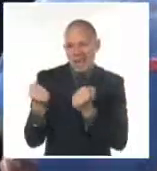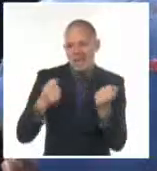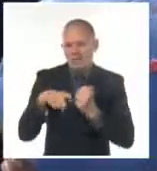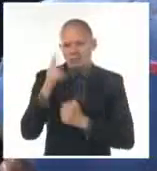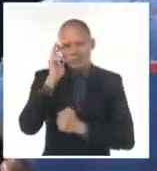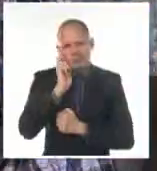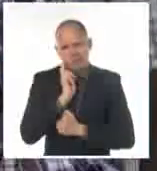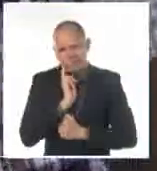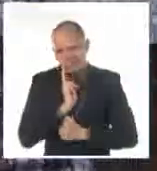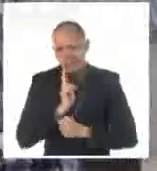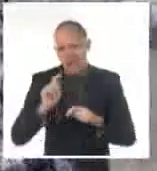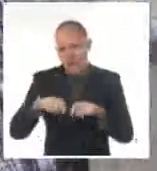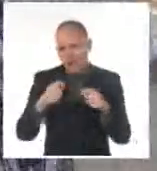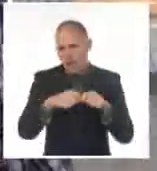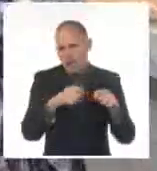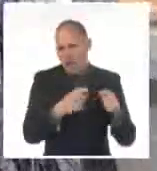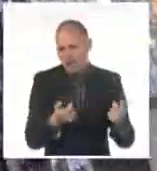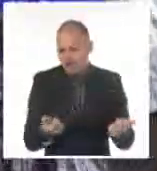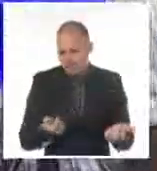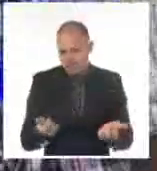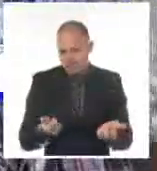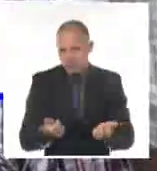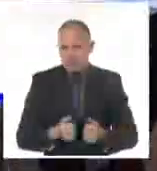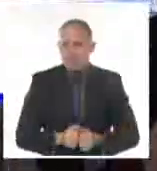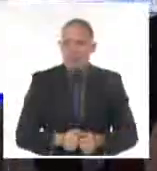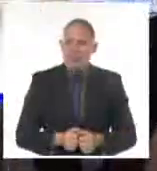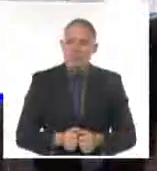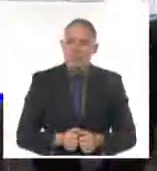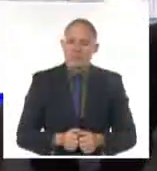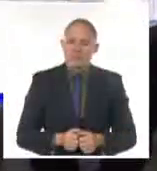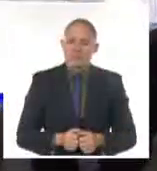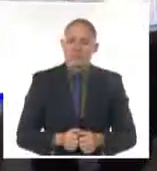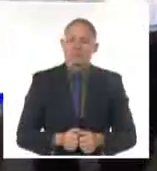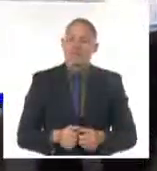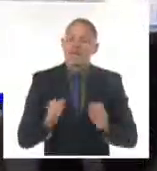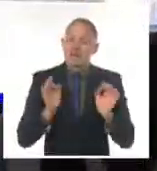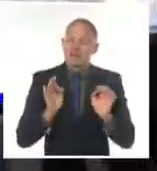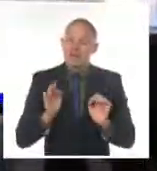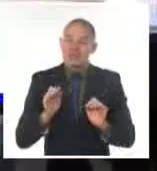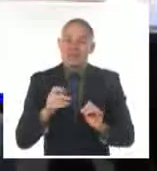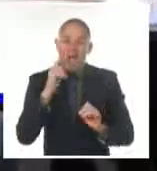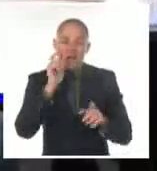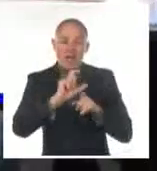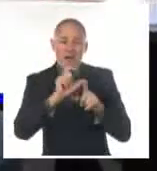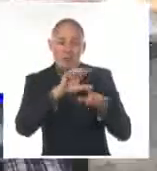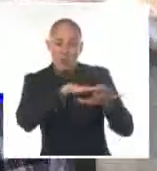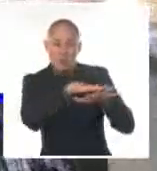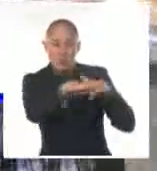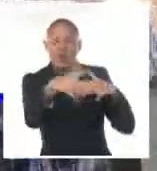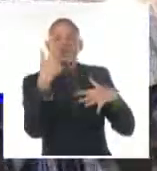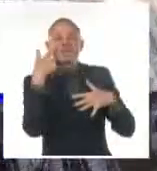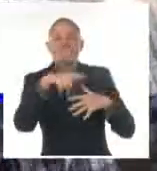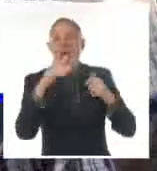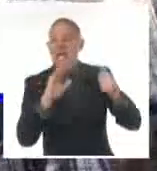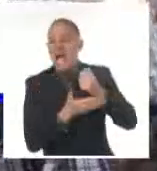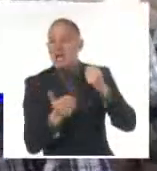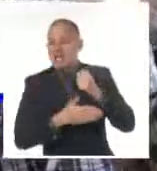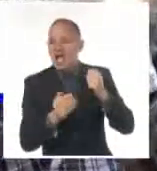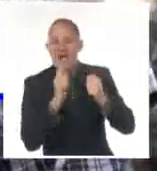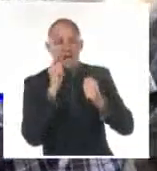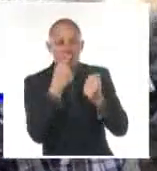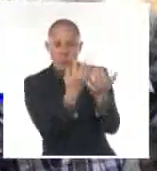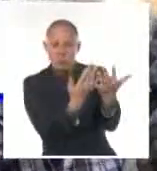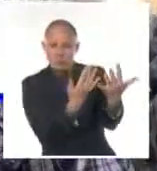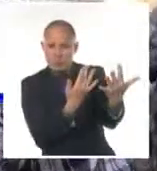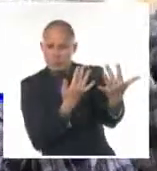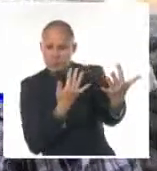otras cuestiones. Se nos quedaron 5.000 toneladas de caña por cortar. Este año hemos transitado por un problema que no hemos podido